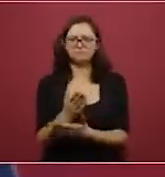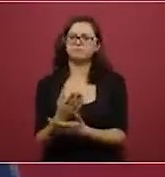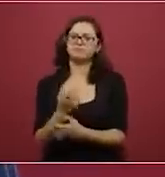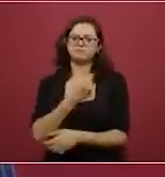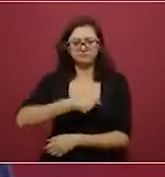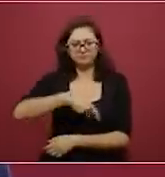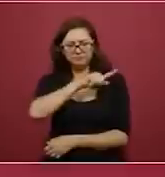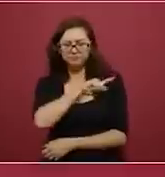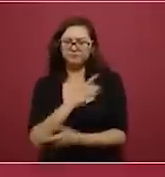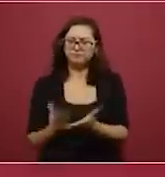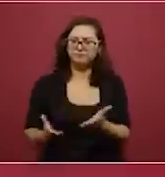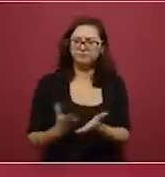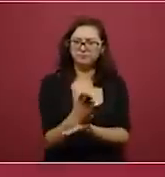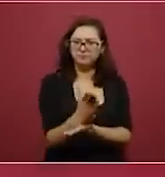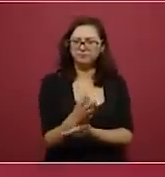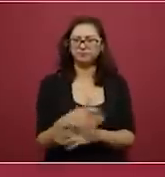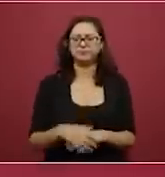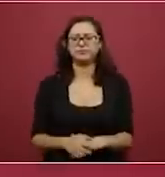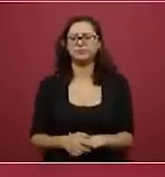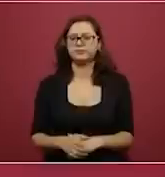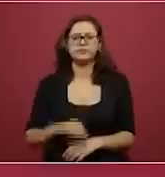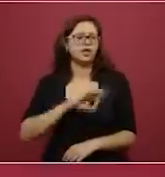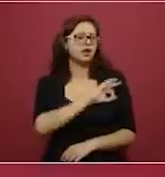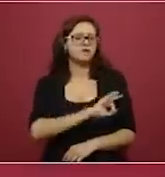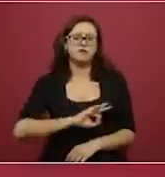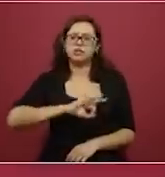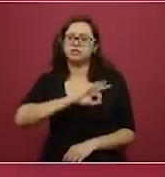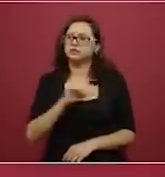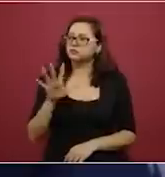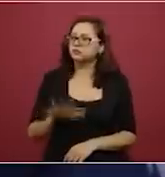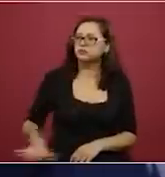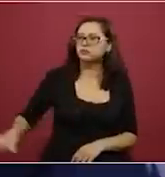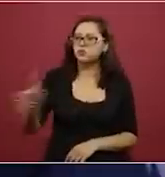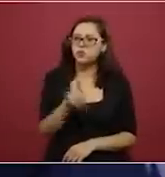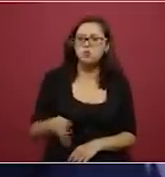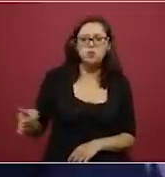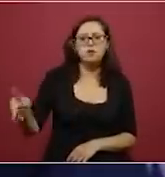salud la felicidad del pueblo